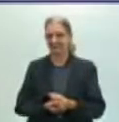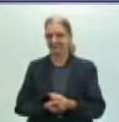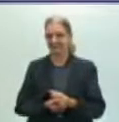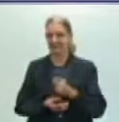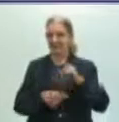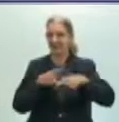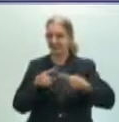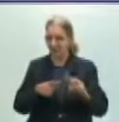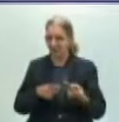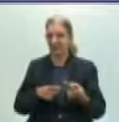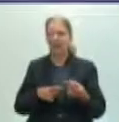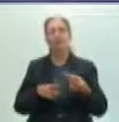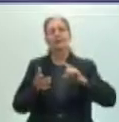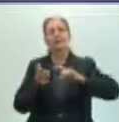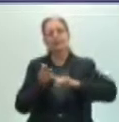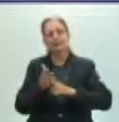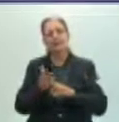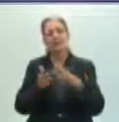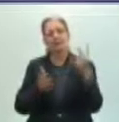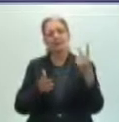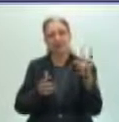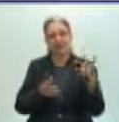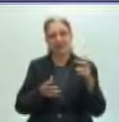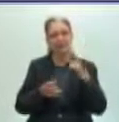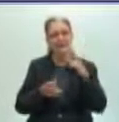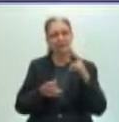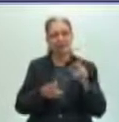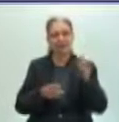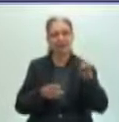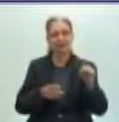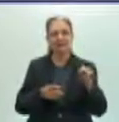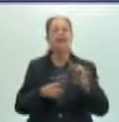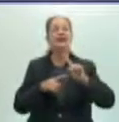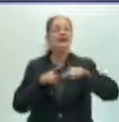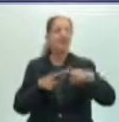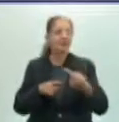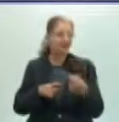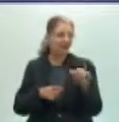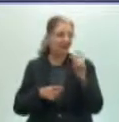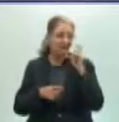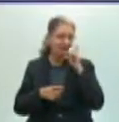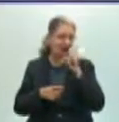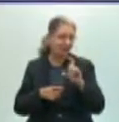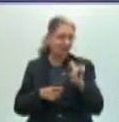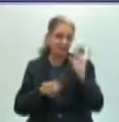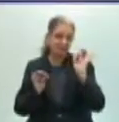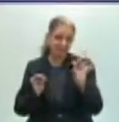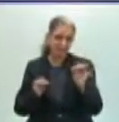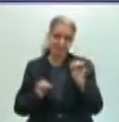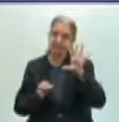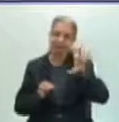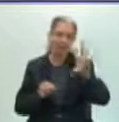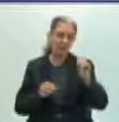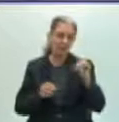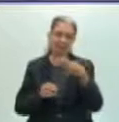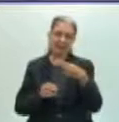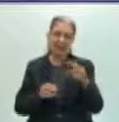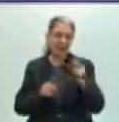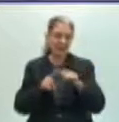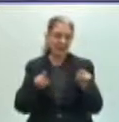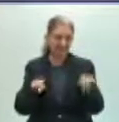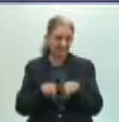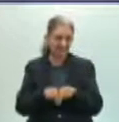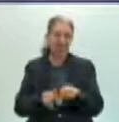y luego entonces multiplicar por 2 este valor. Y también, por supuesto, que te iba a dar 50 hectáreas. Usted